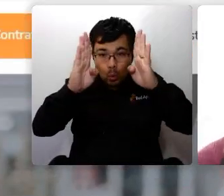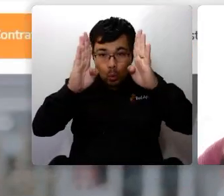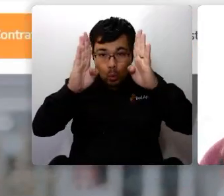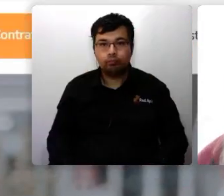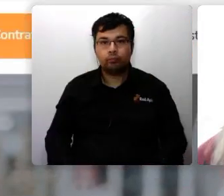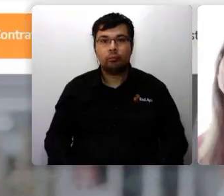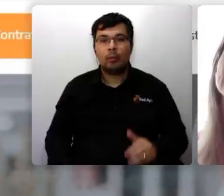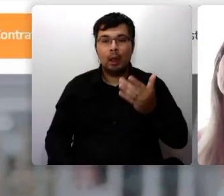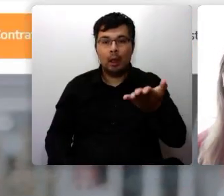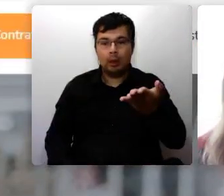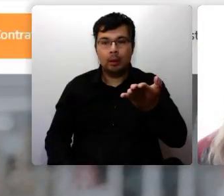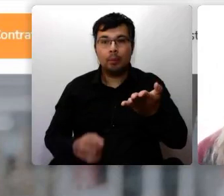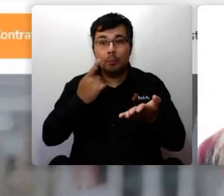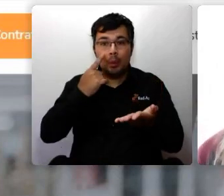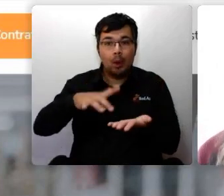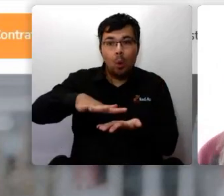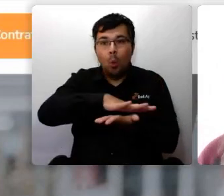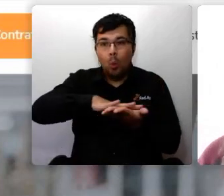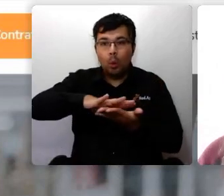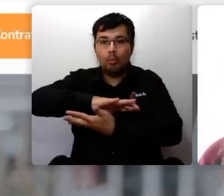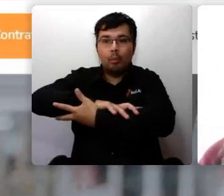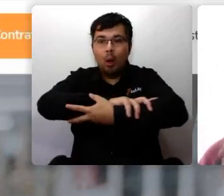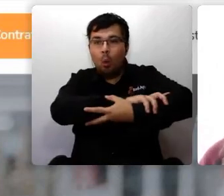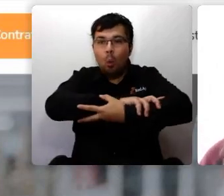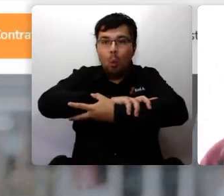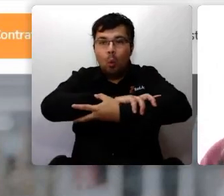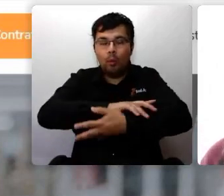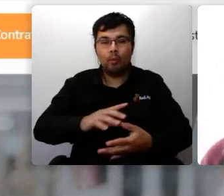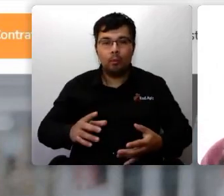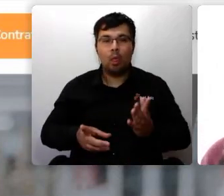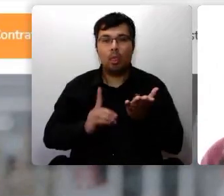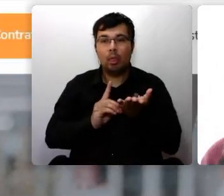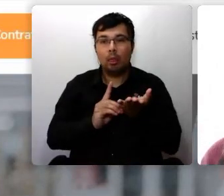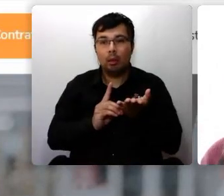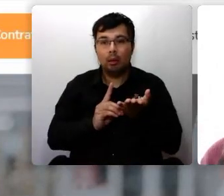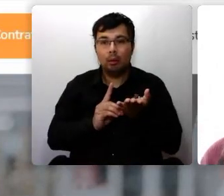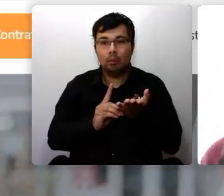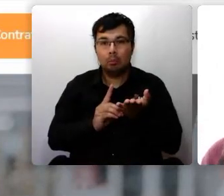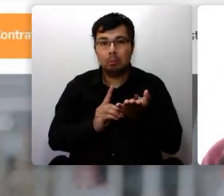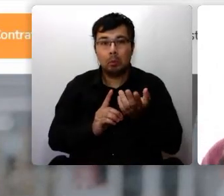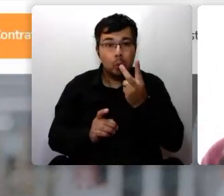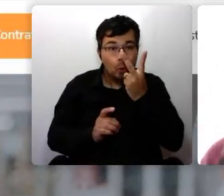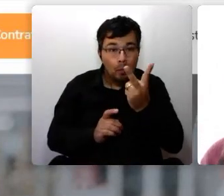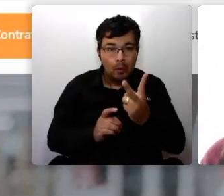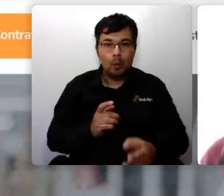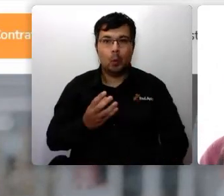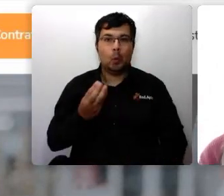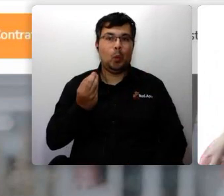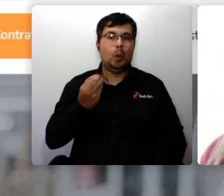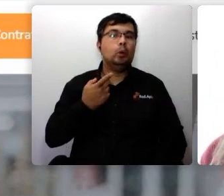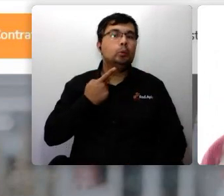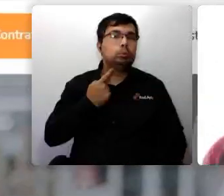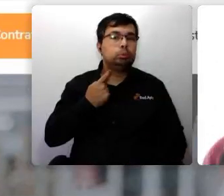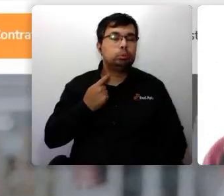Aquí yo traigo un ejemplo de un aliado digital que me pareció muy, muy interesante traerlo.